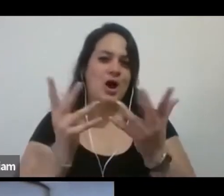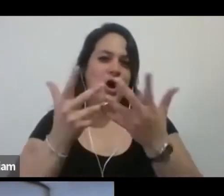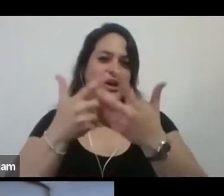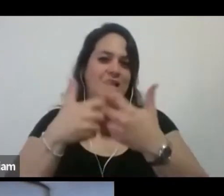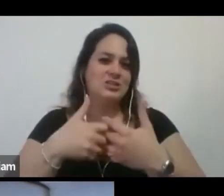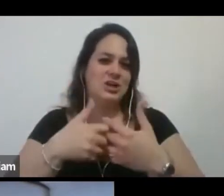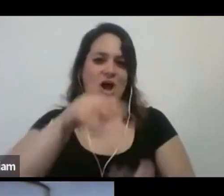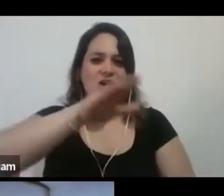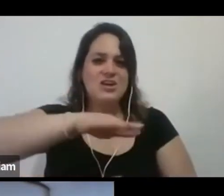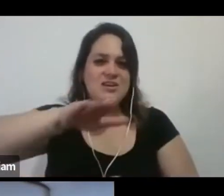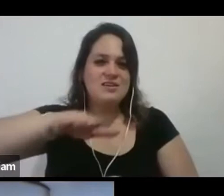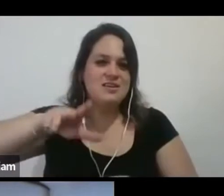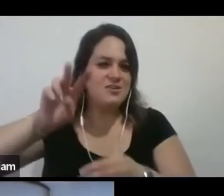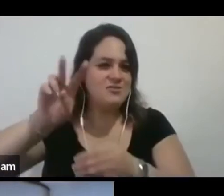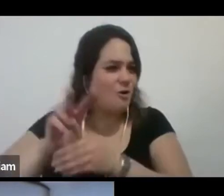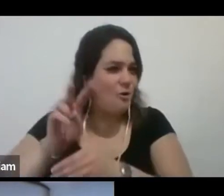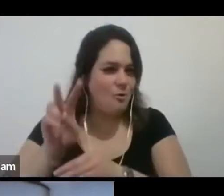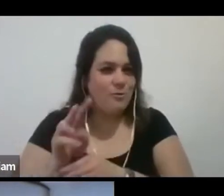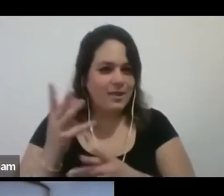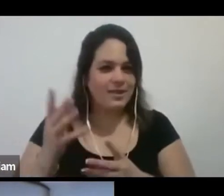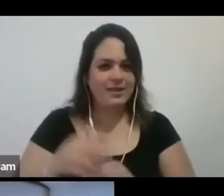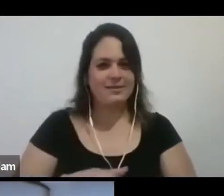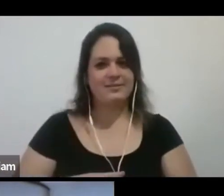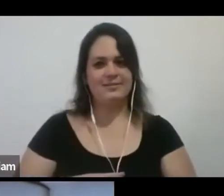cuidado infantil.